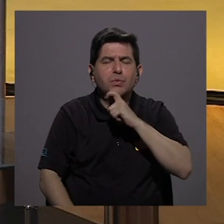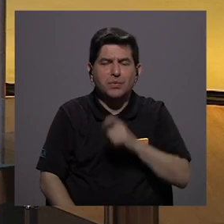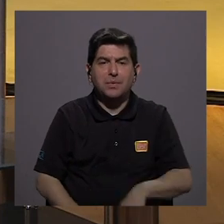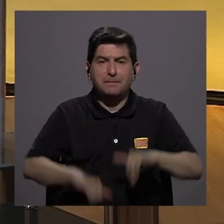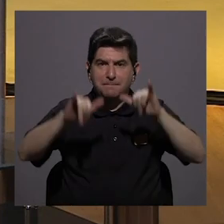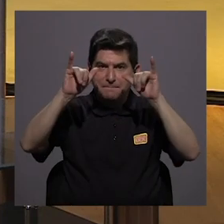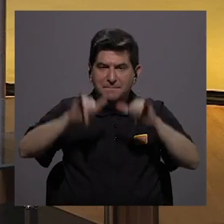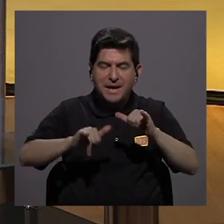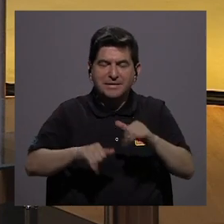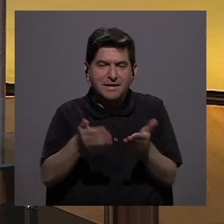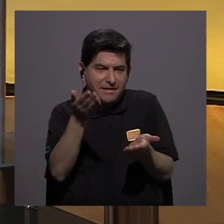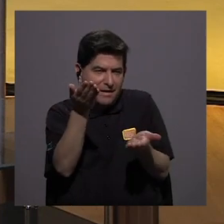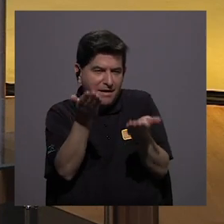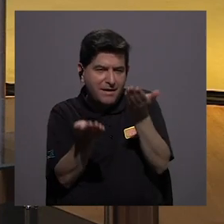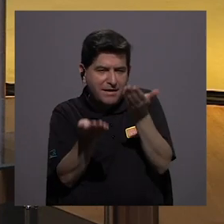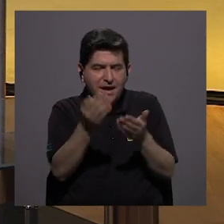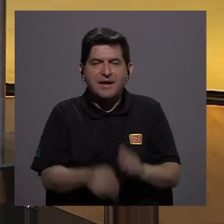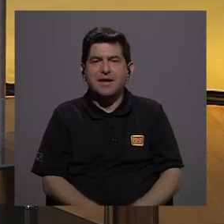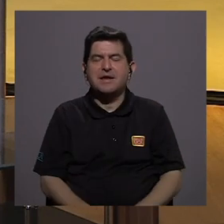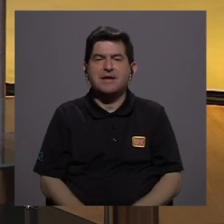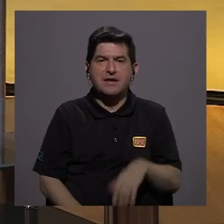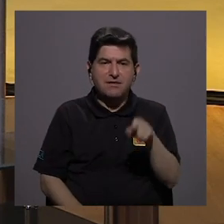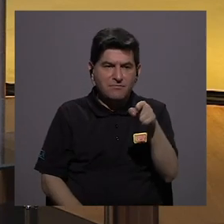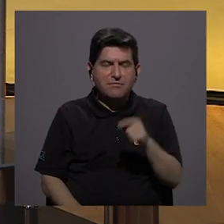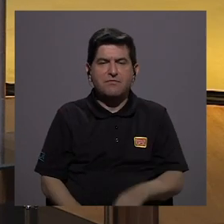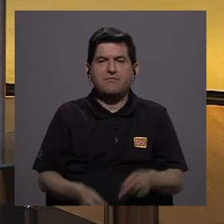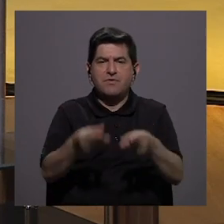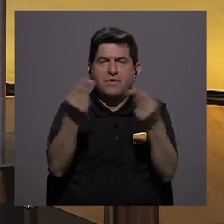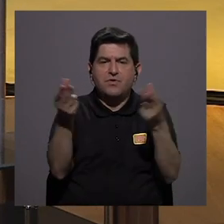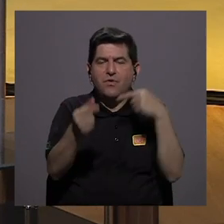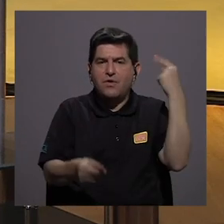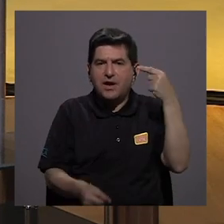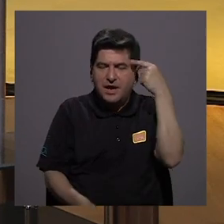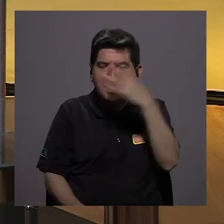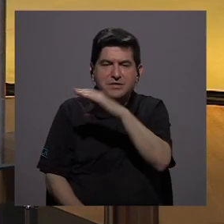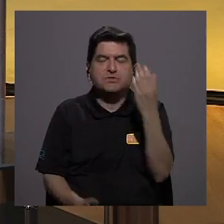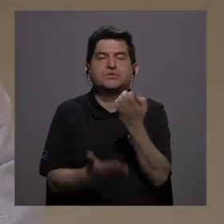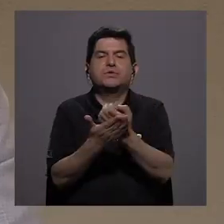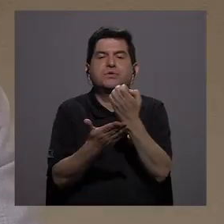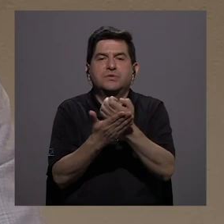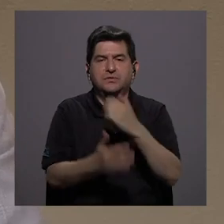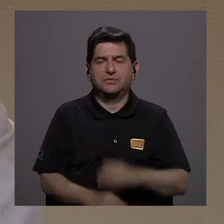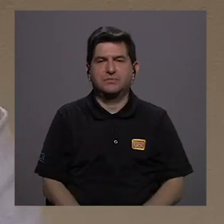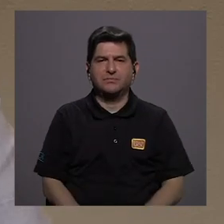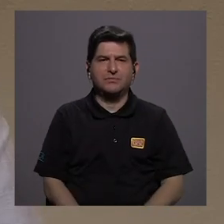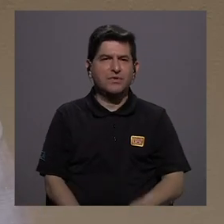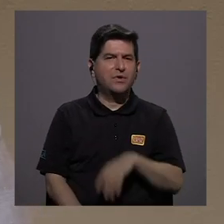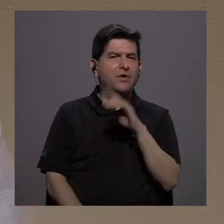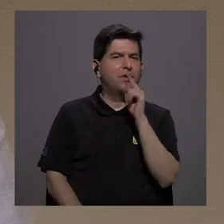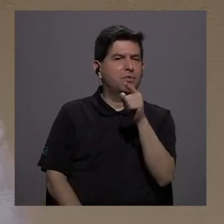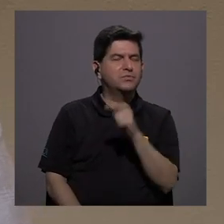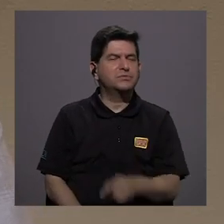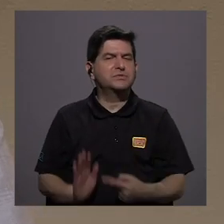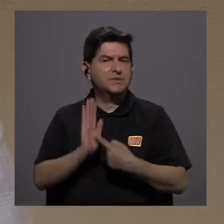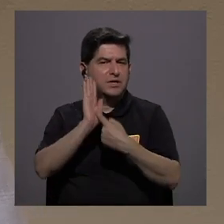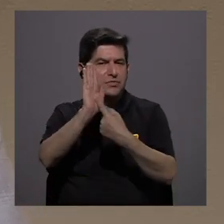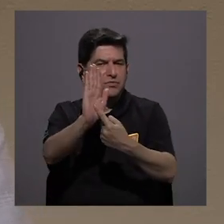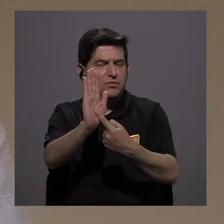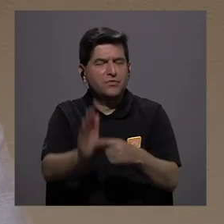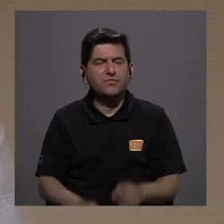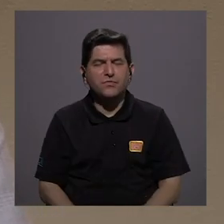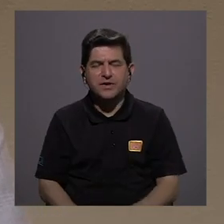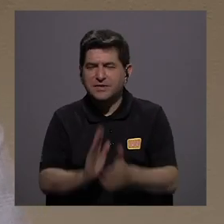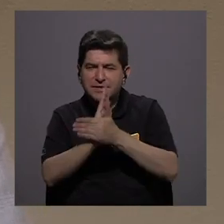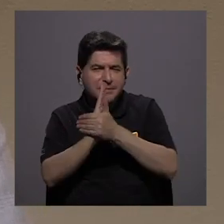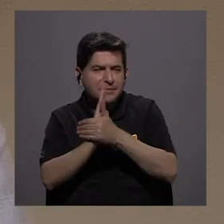manteniendo de los equilibrios fiscales y los equilibrios económicos. Entonces, que la tarea es usted, ahora usted nos hace una fotografía potentísima